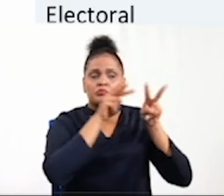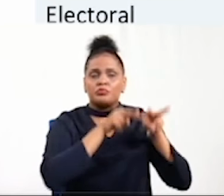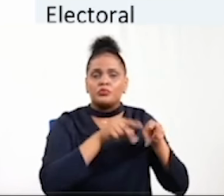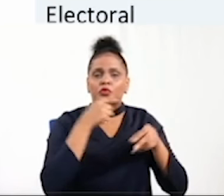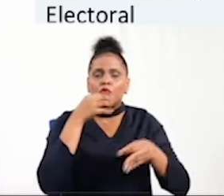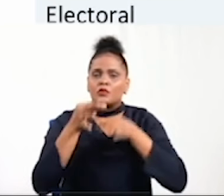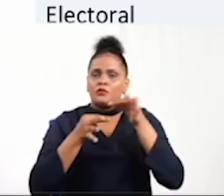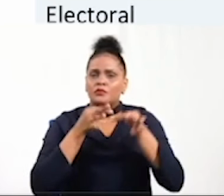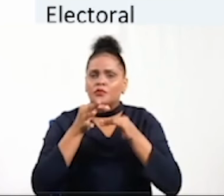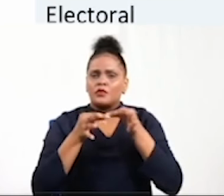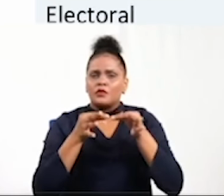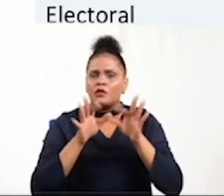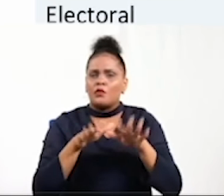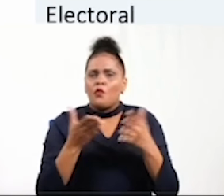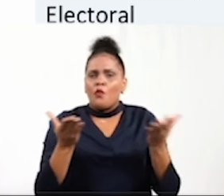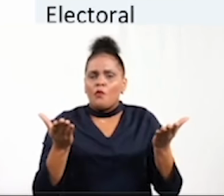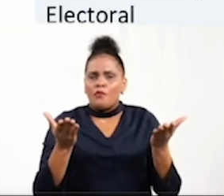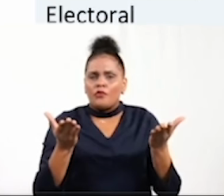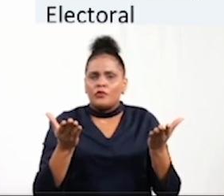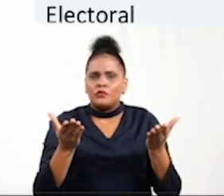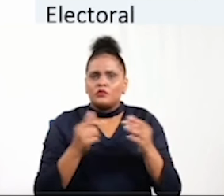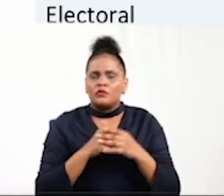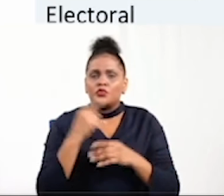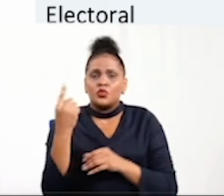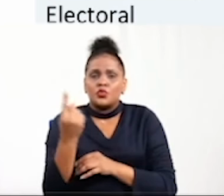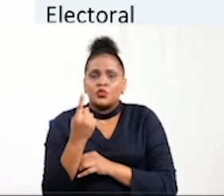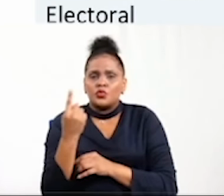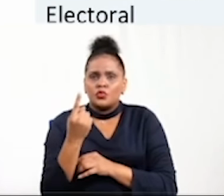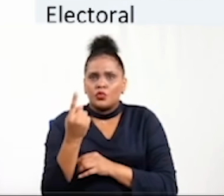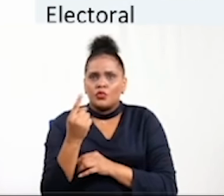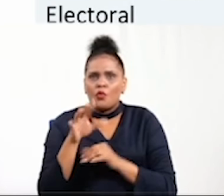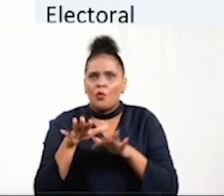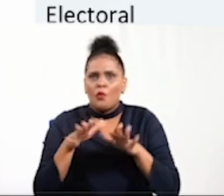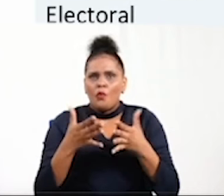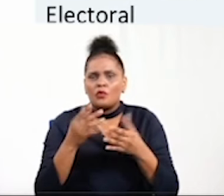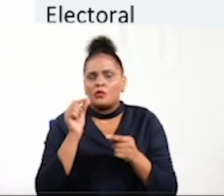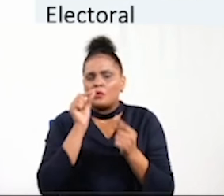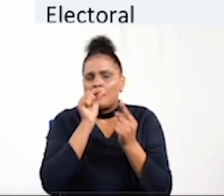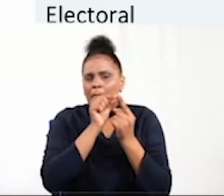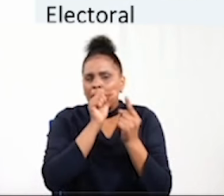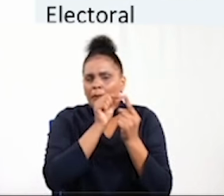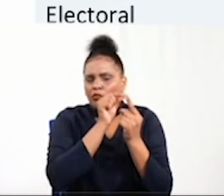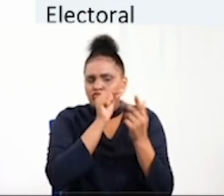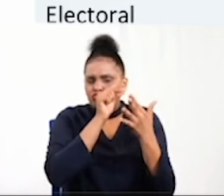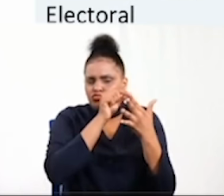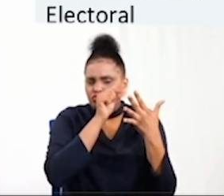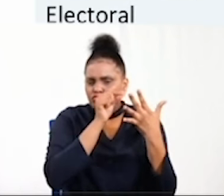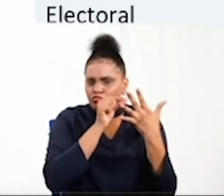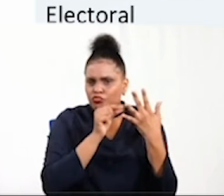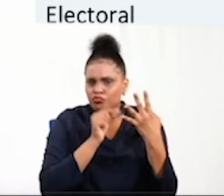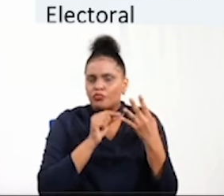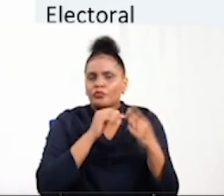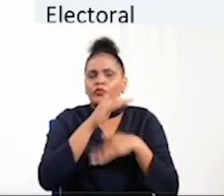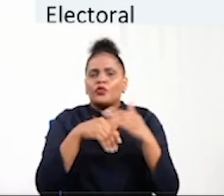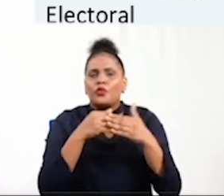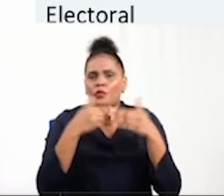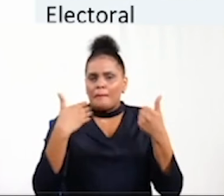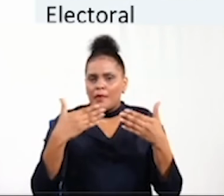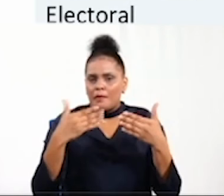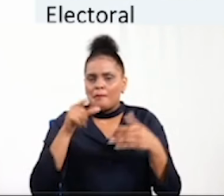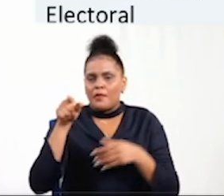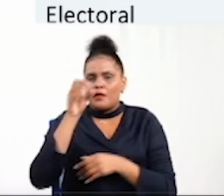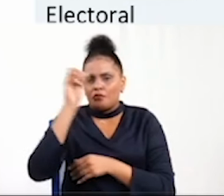dimensión por dimensión y les voy a contar porque solamente se obtuvo 37 puntos y los grandes desafíos que enfrentaba a panamá en